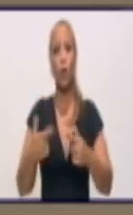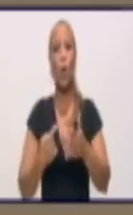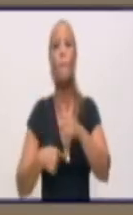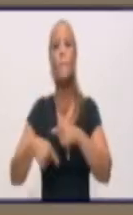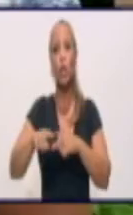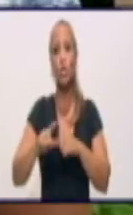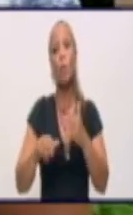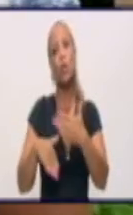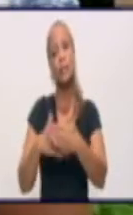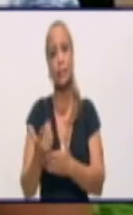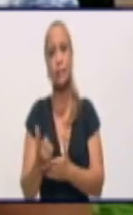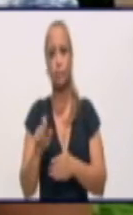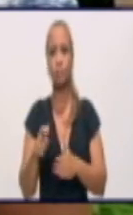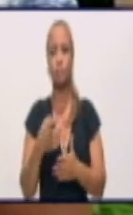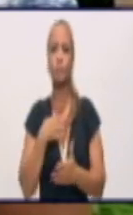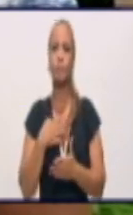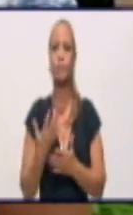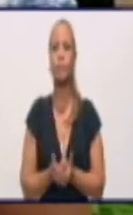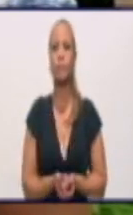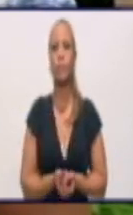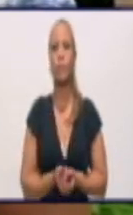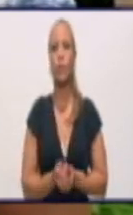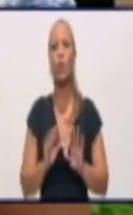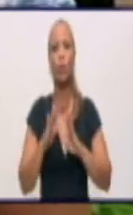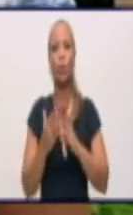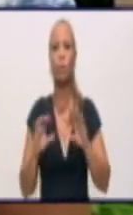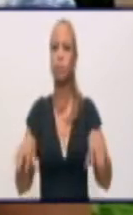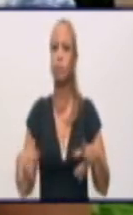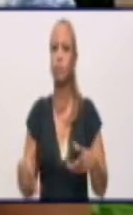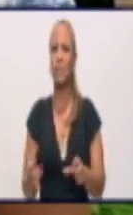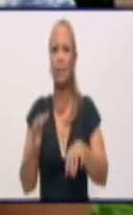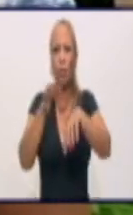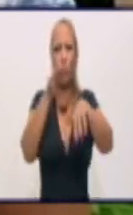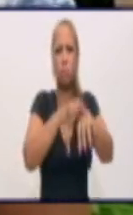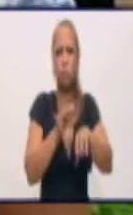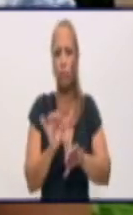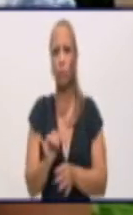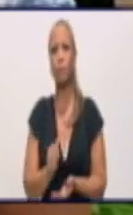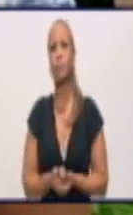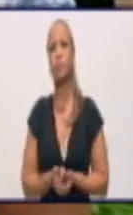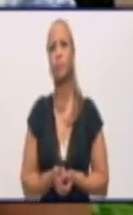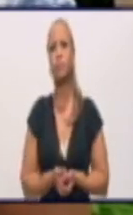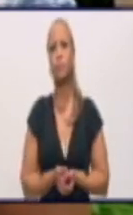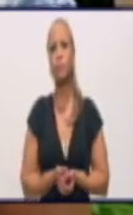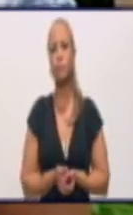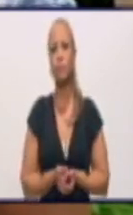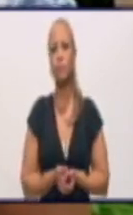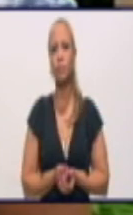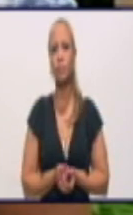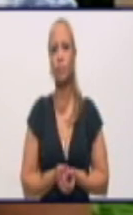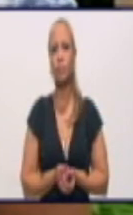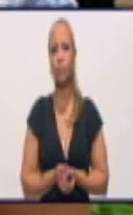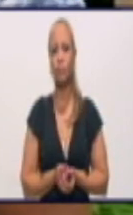y te vamos a tener por acá con la actualidad acerca de la aparición de focos